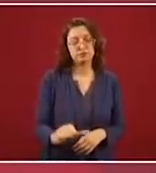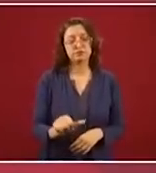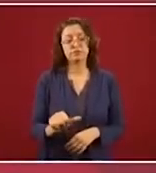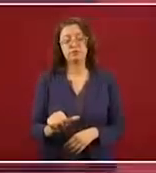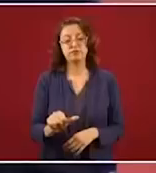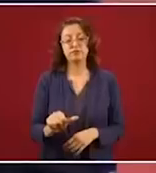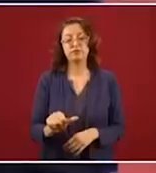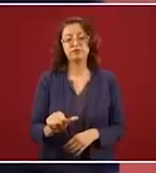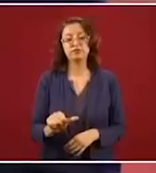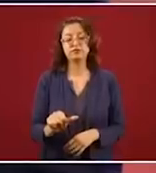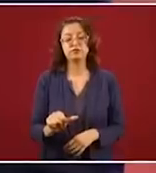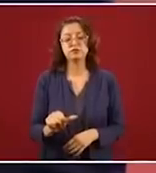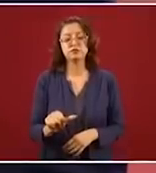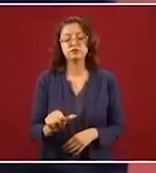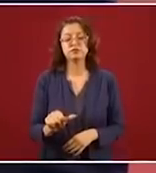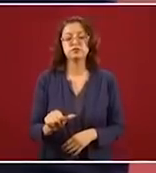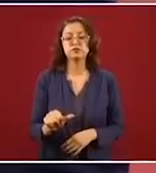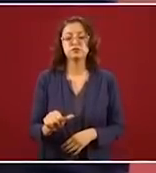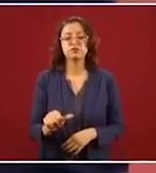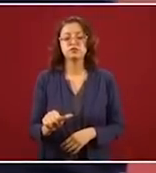posteriormente